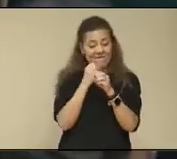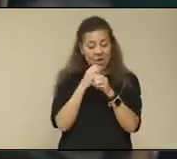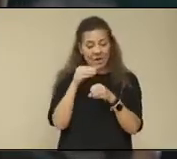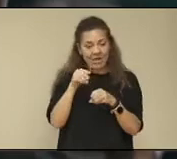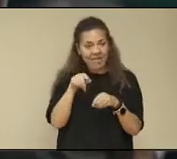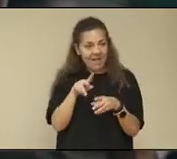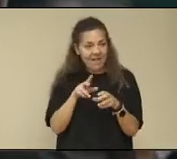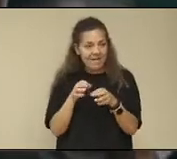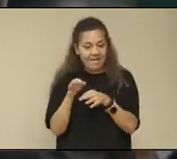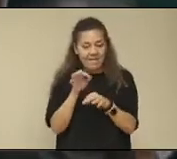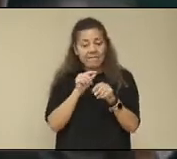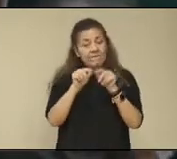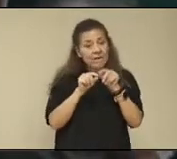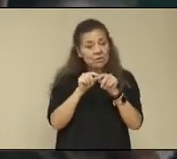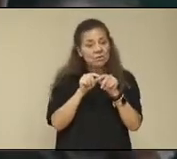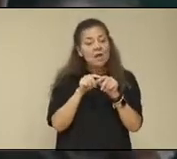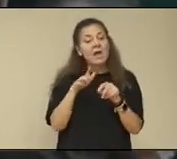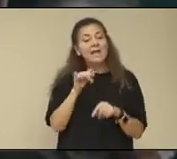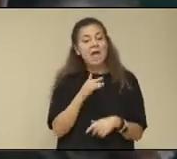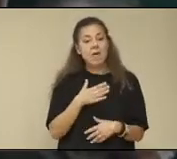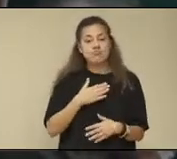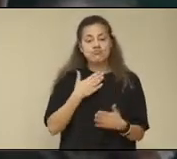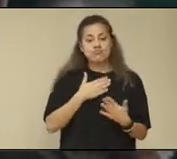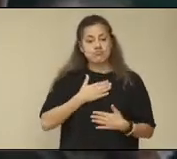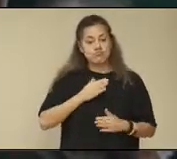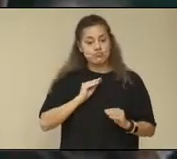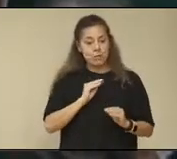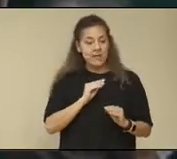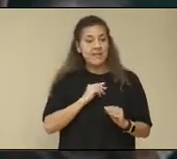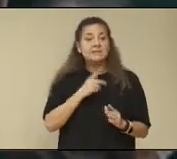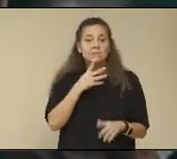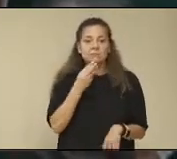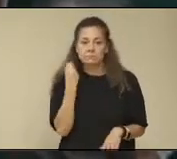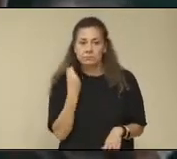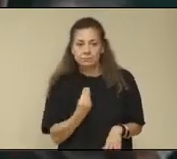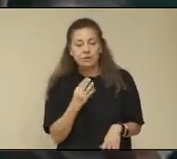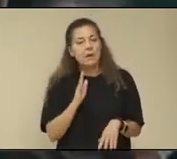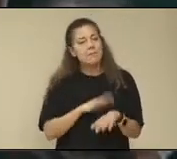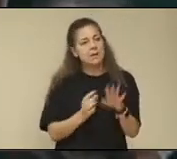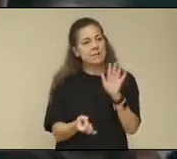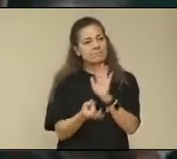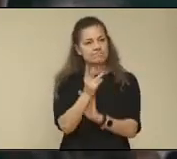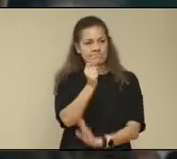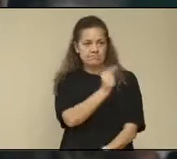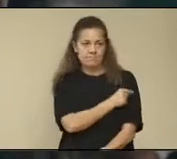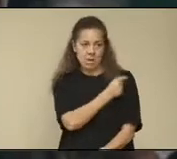te lleva a encontrar propiedades útiles a la hora de diseñar, por ejemplo, una vacuna.